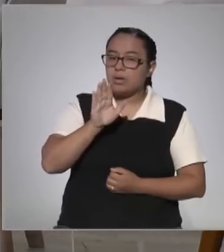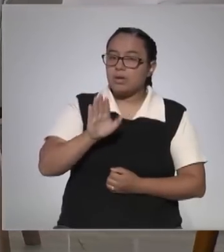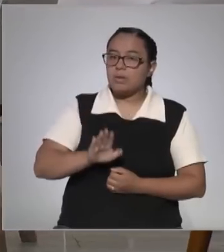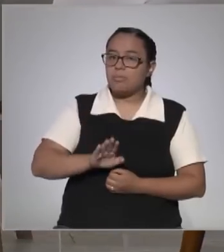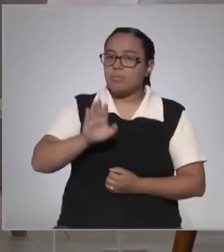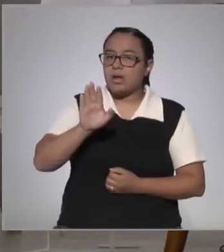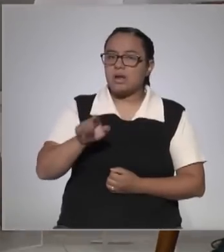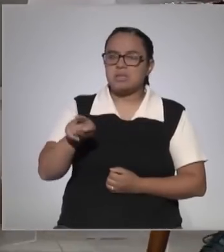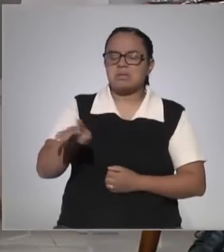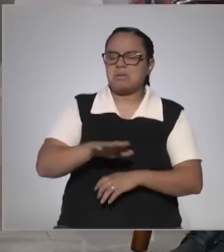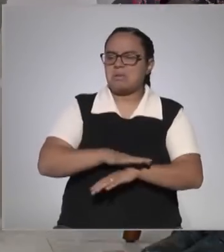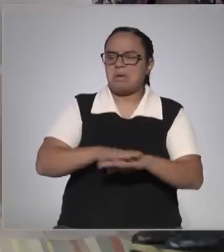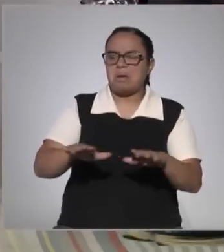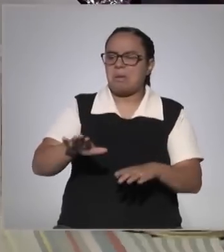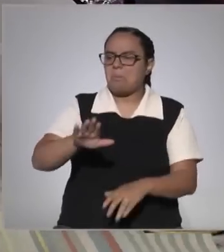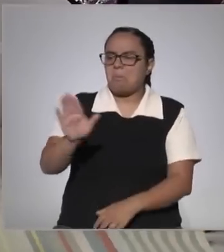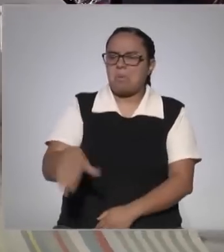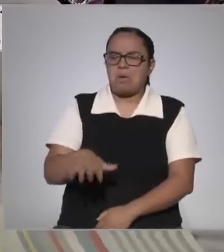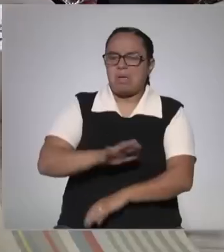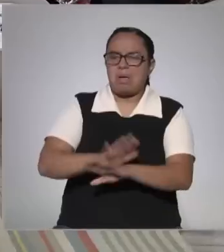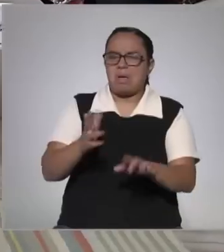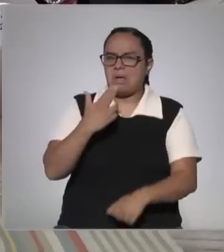de la muerte, sí, cuando no es así.